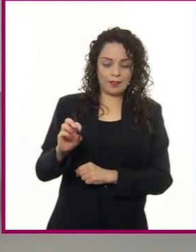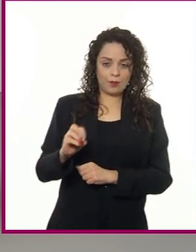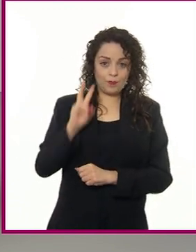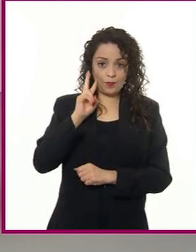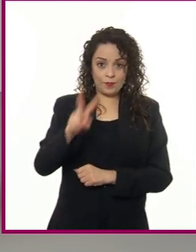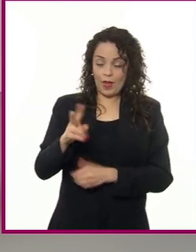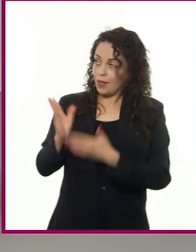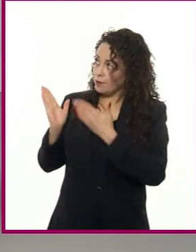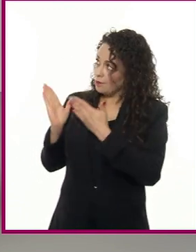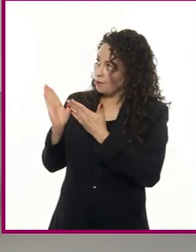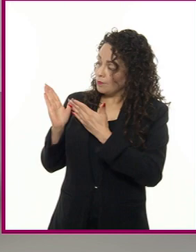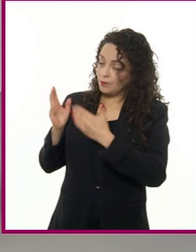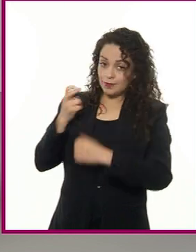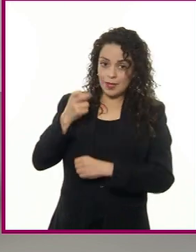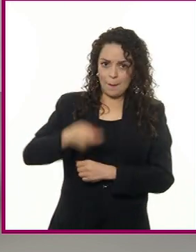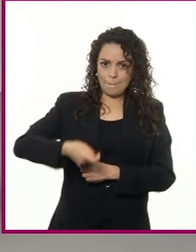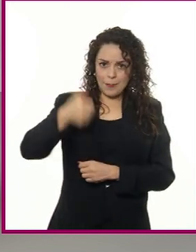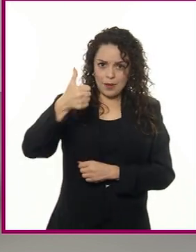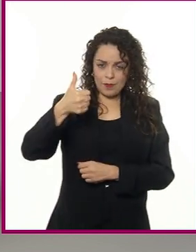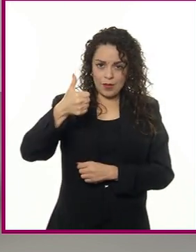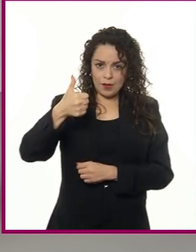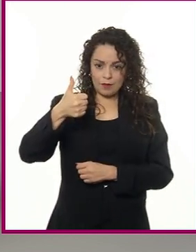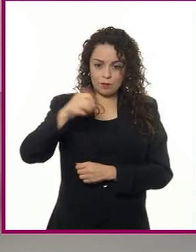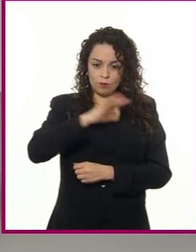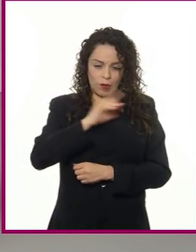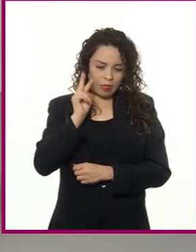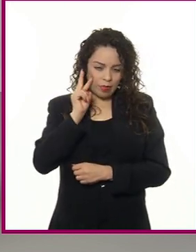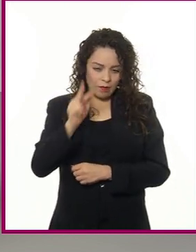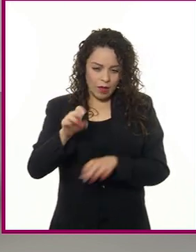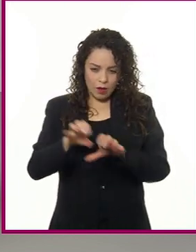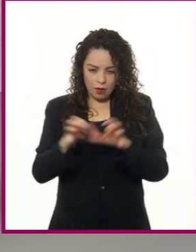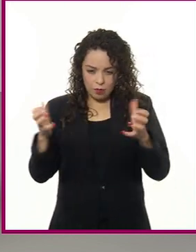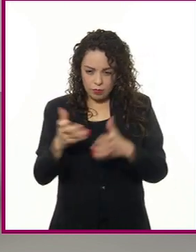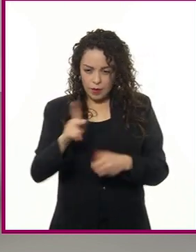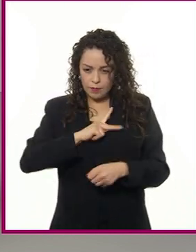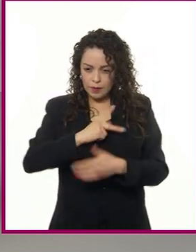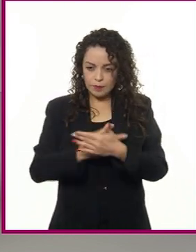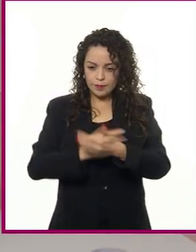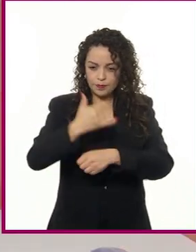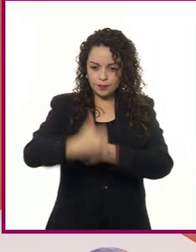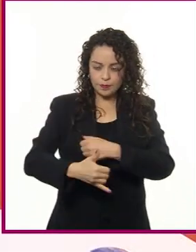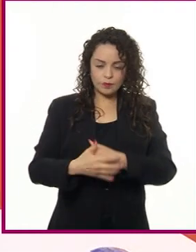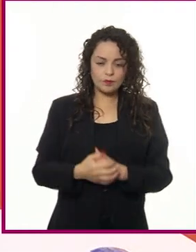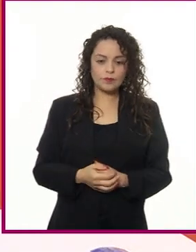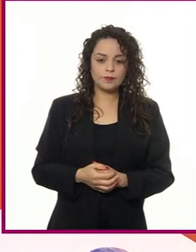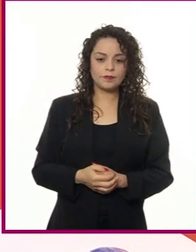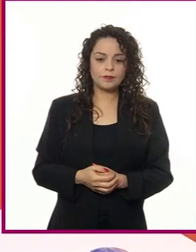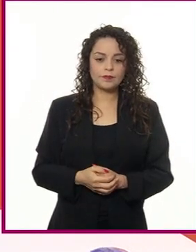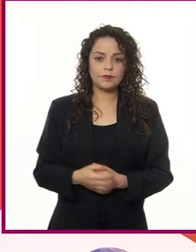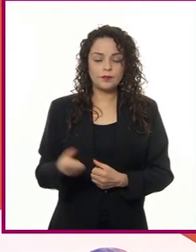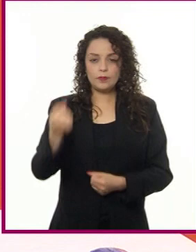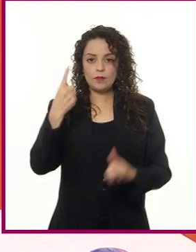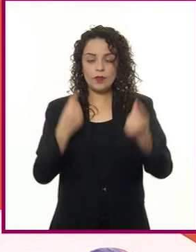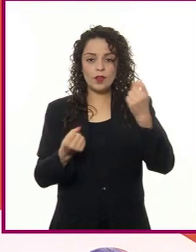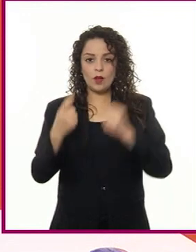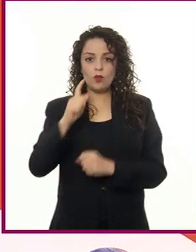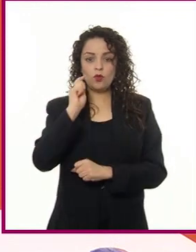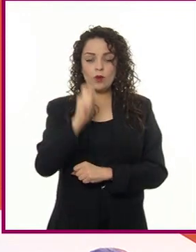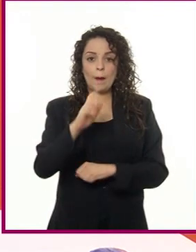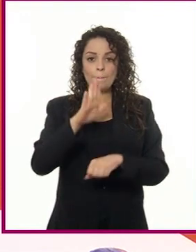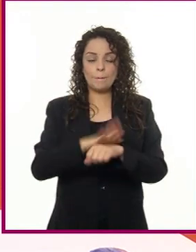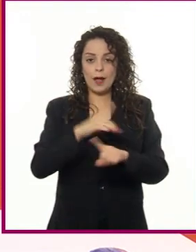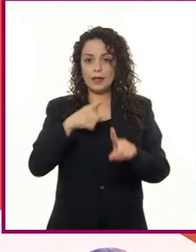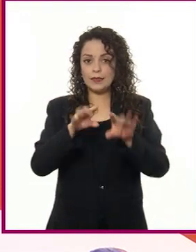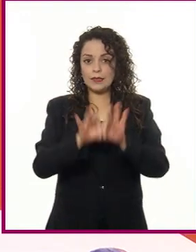Mira, este es un primer vistazo a nuestro proyecto. Aquí podemos ver algunos de los elementos principales